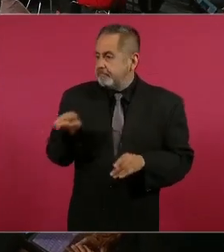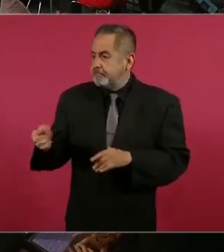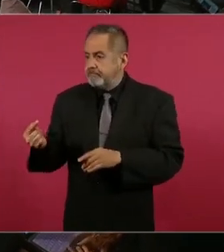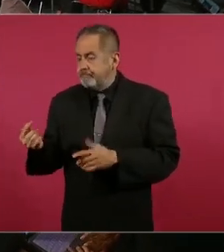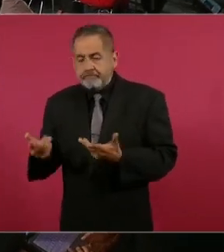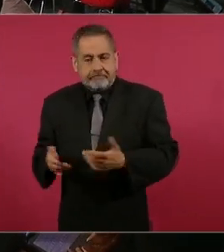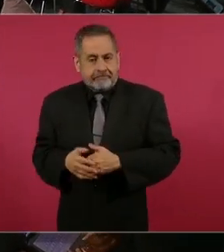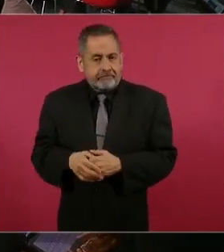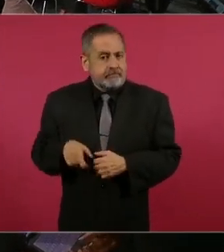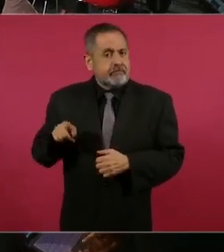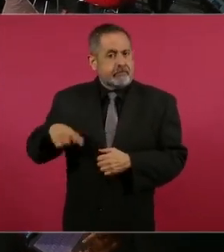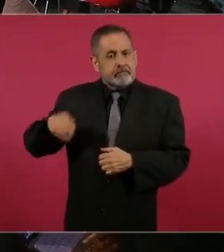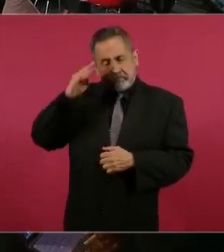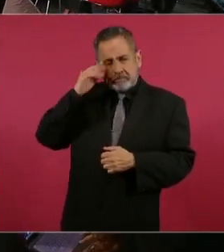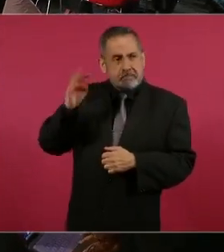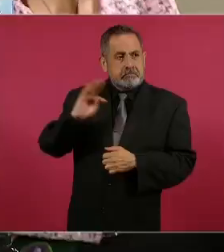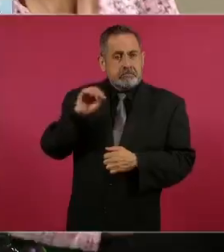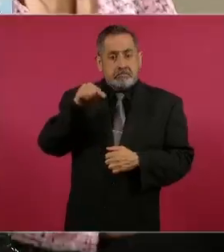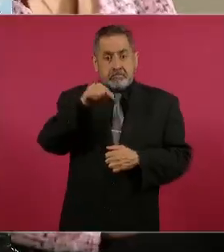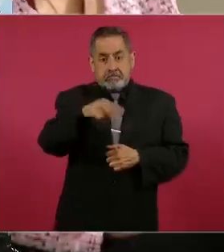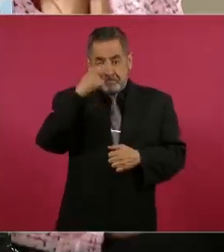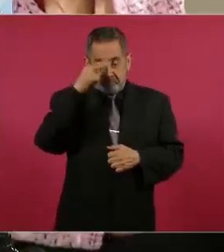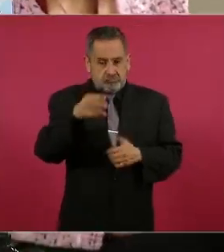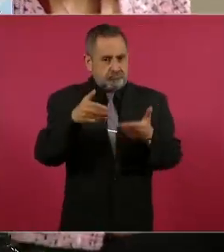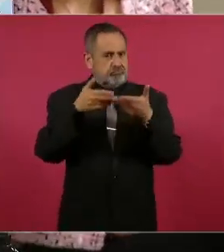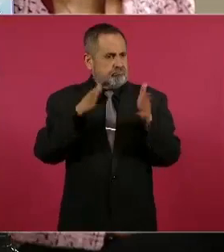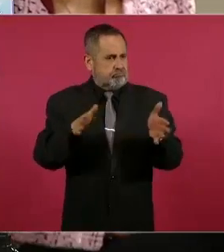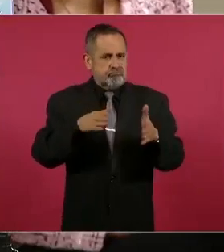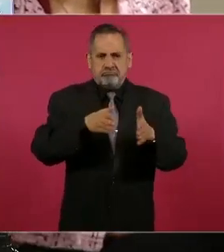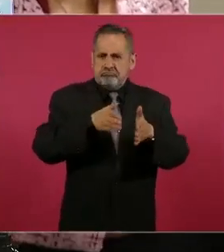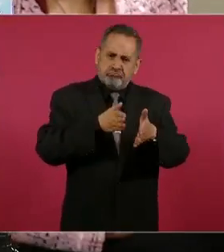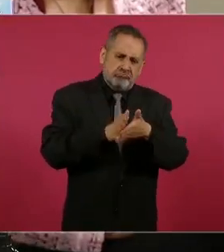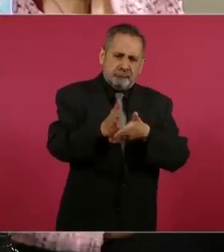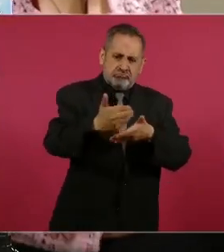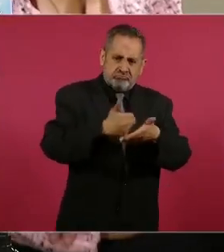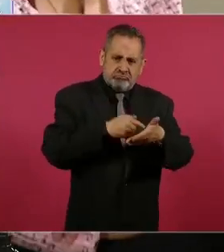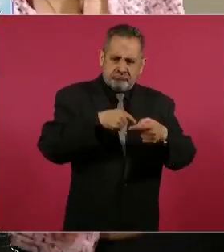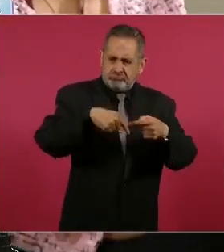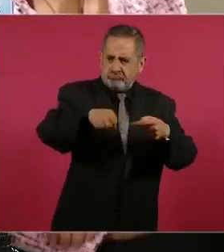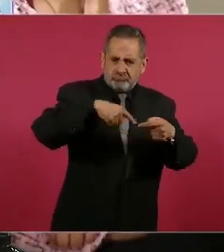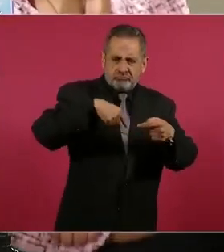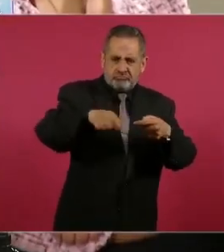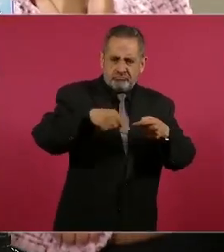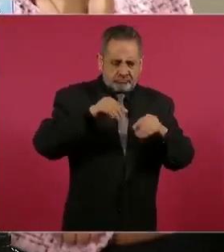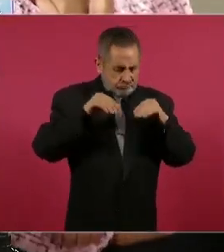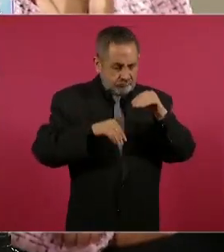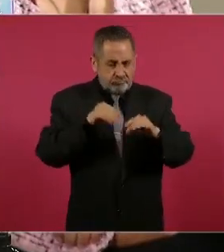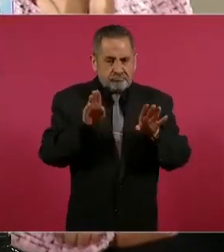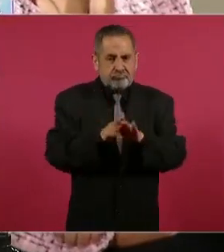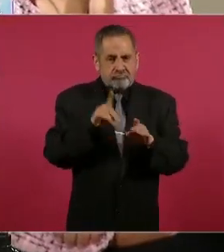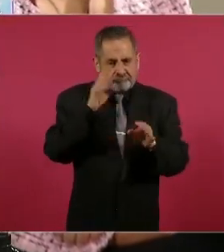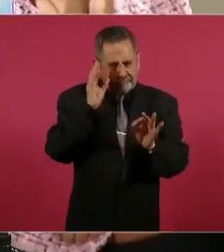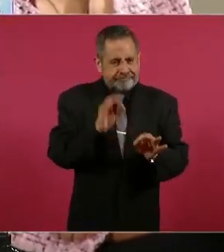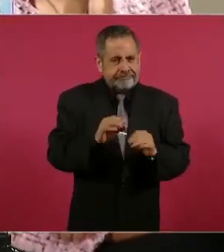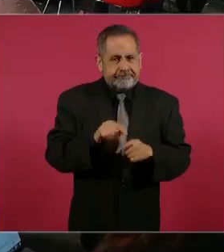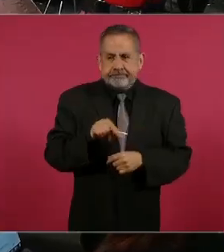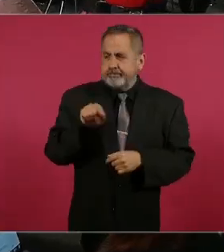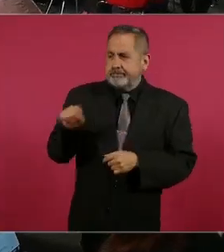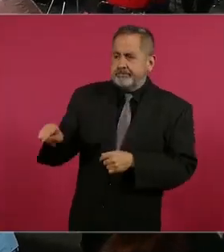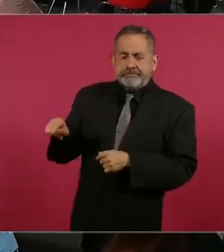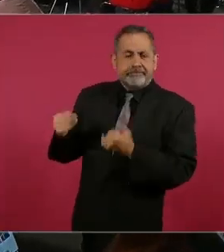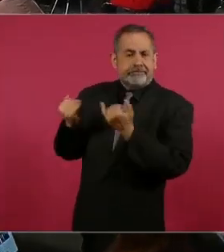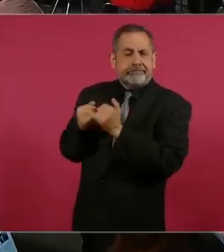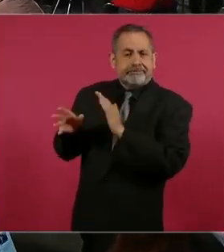decían, ¿qué va a pasar si México en algún momento estaría pensando en idear alguna estrategia para que no pase